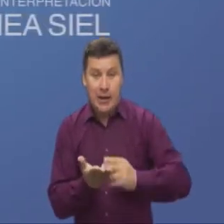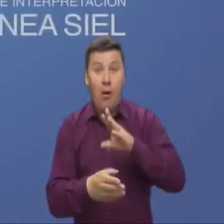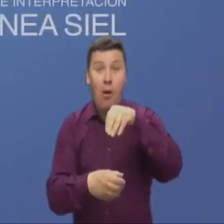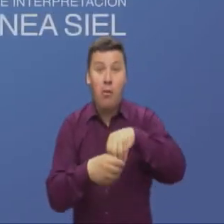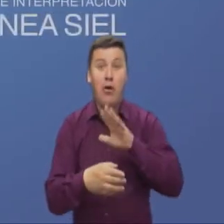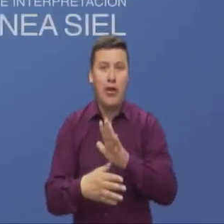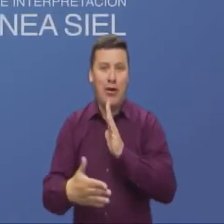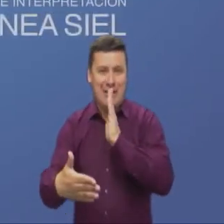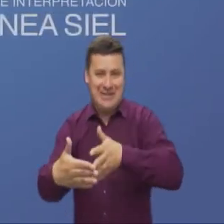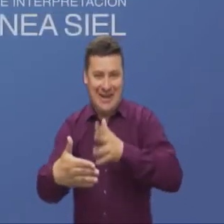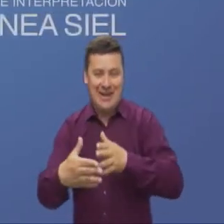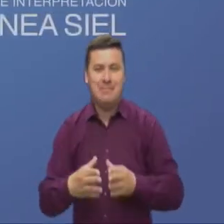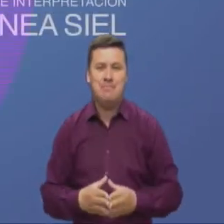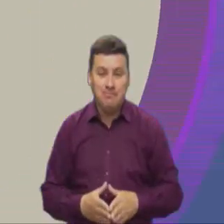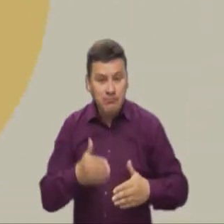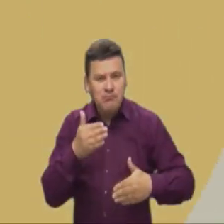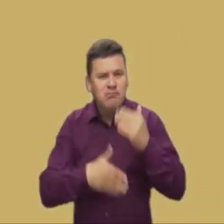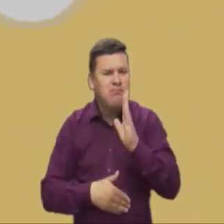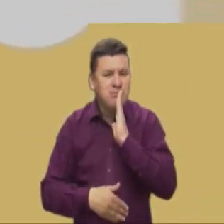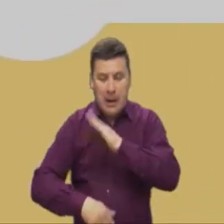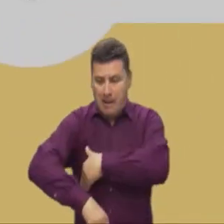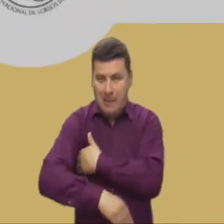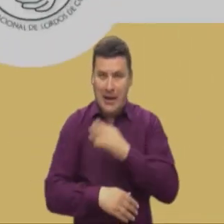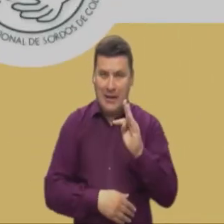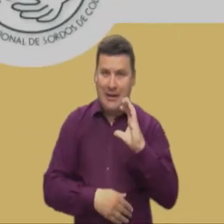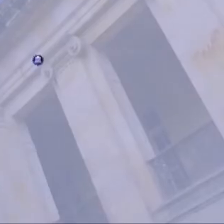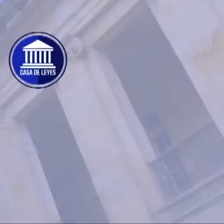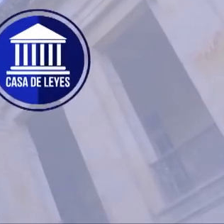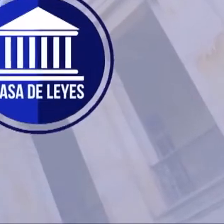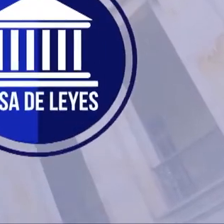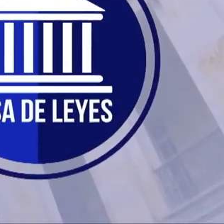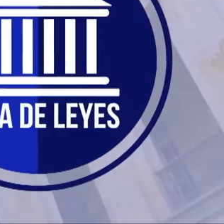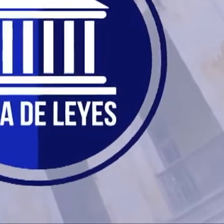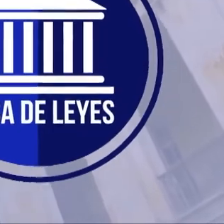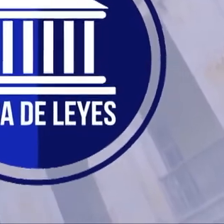interpretación en línea Ciel. Todo esto completamente gratis.